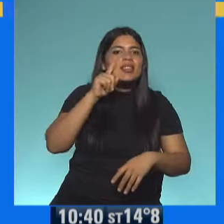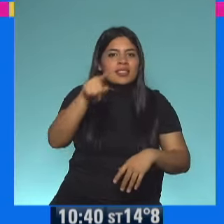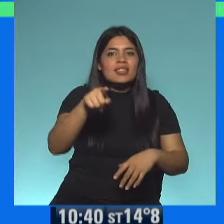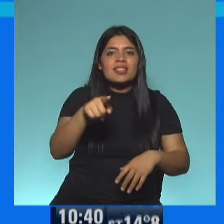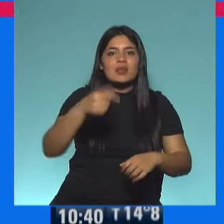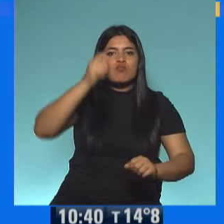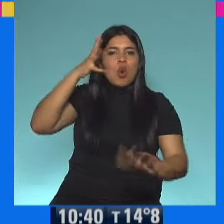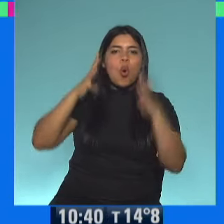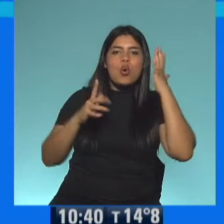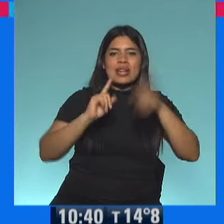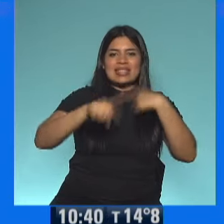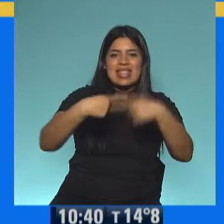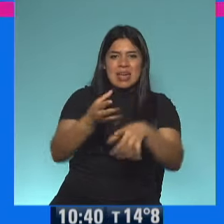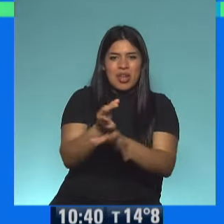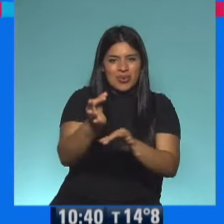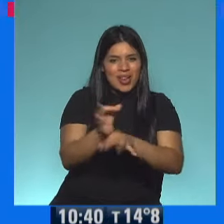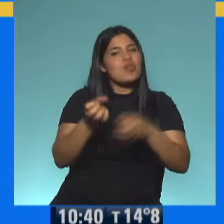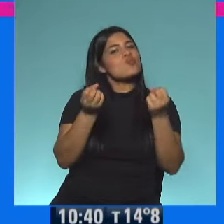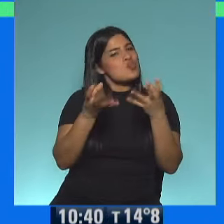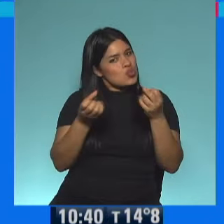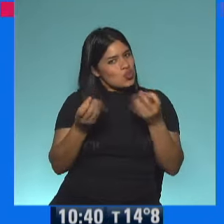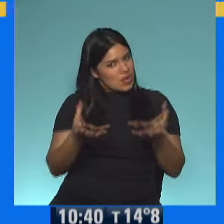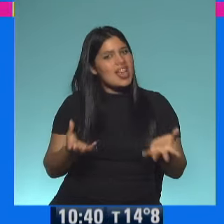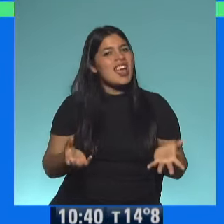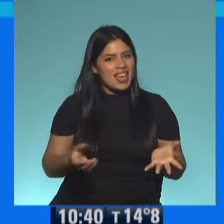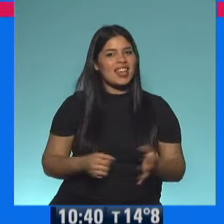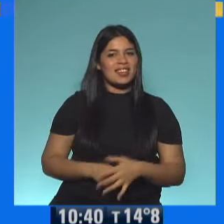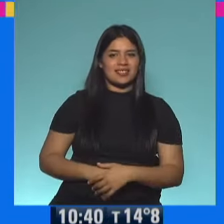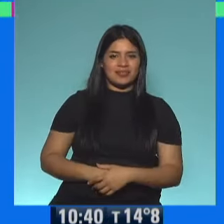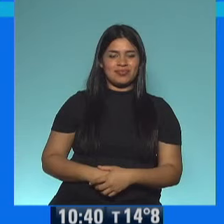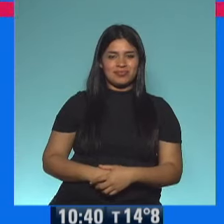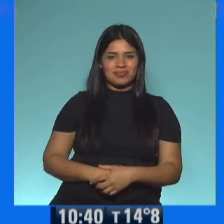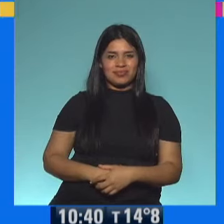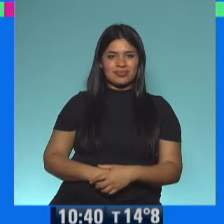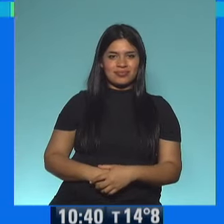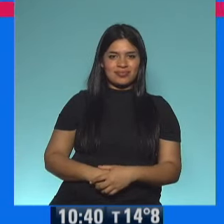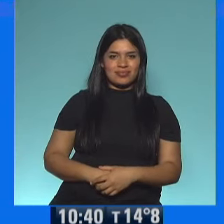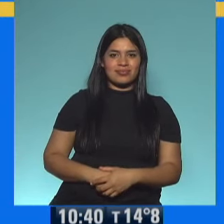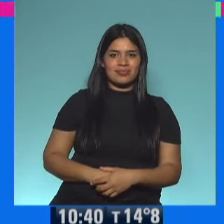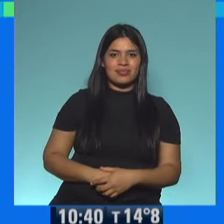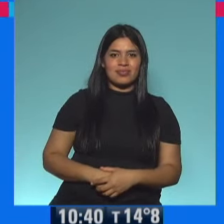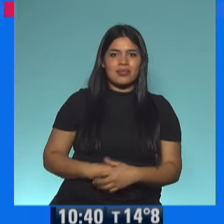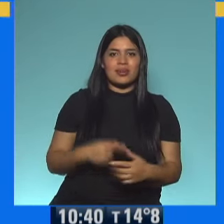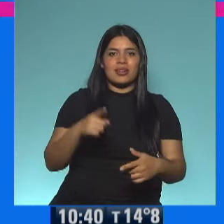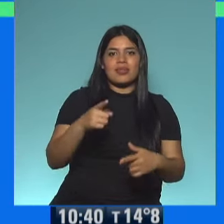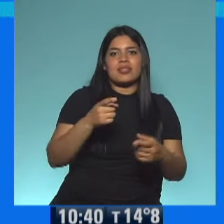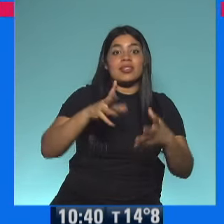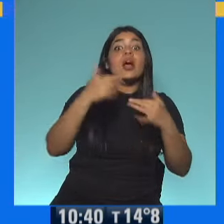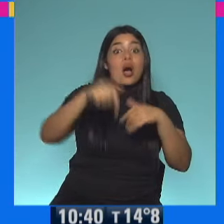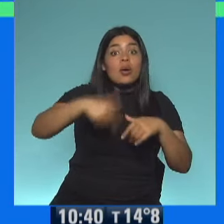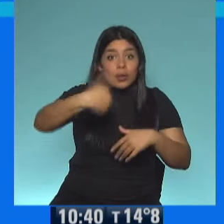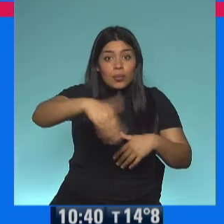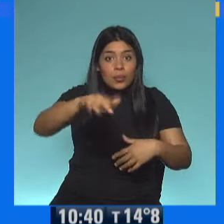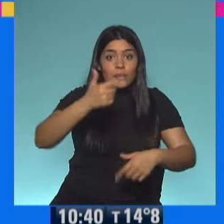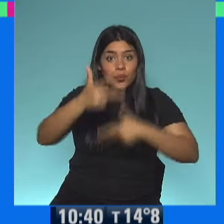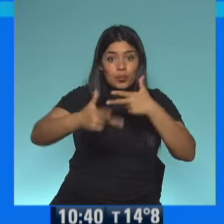el nombre que ganó, la murga de Seguimos Educando. Ya tenemos nombres, ya tenemos colores. Vamos a construir, armar la canción y el